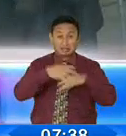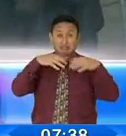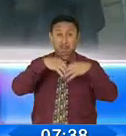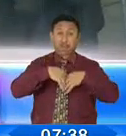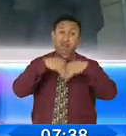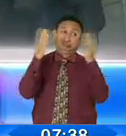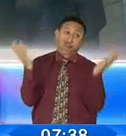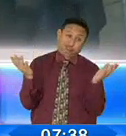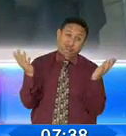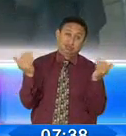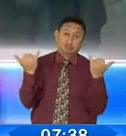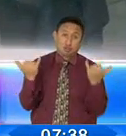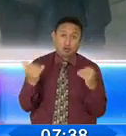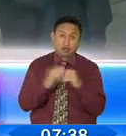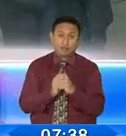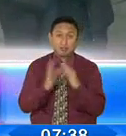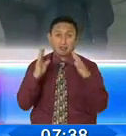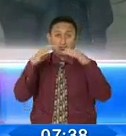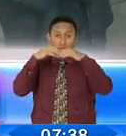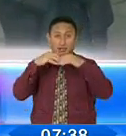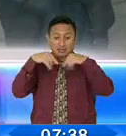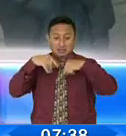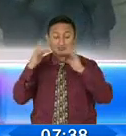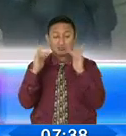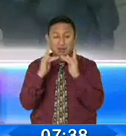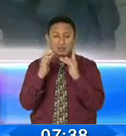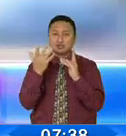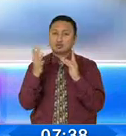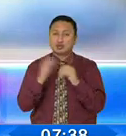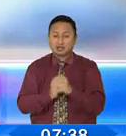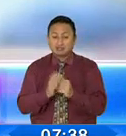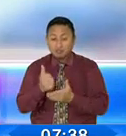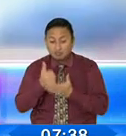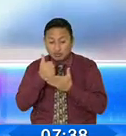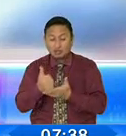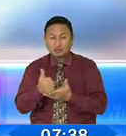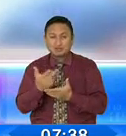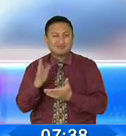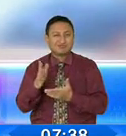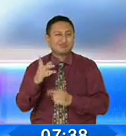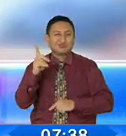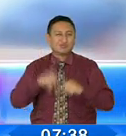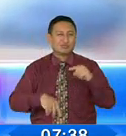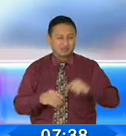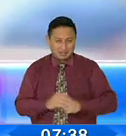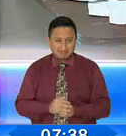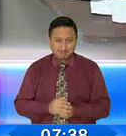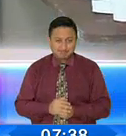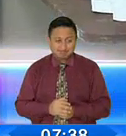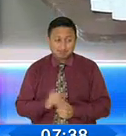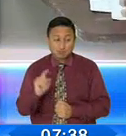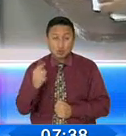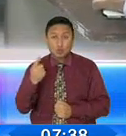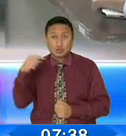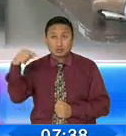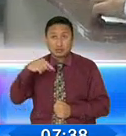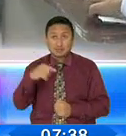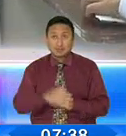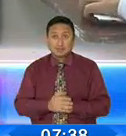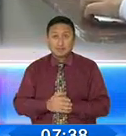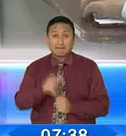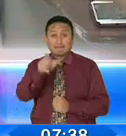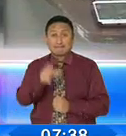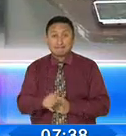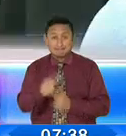decir, no hay camas para hospitalización y mucho menos para unidad de cuidados intensivos. Lo único que ha disminuido es la lista